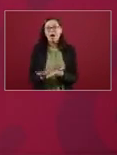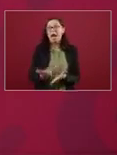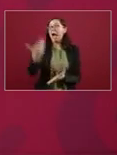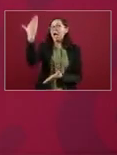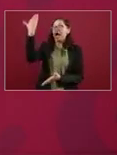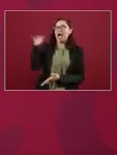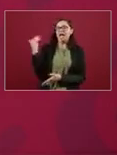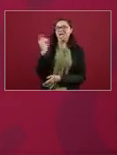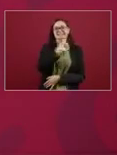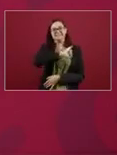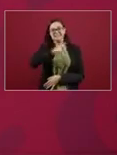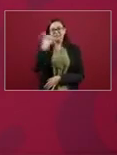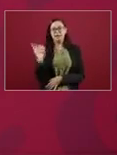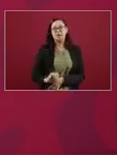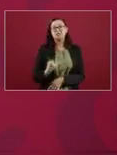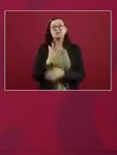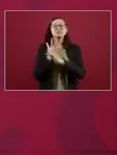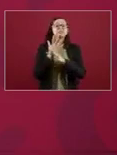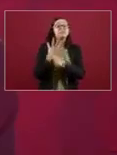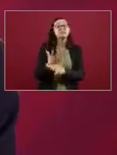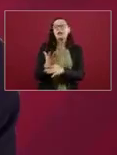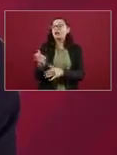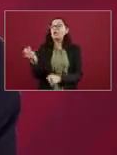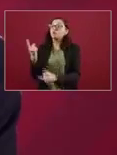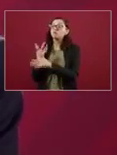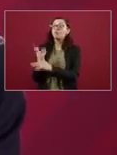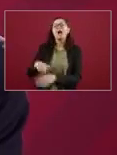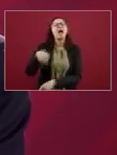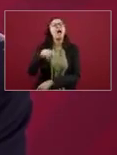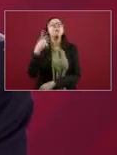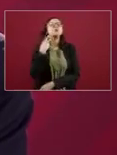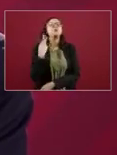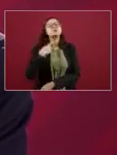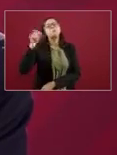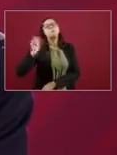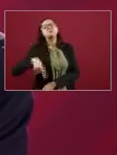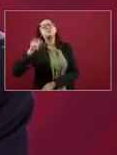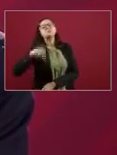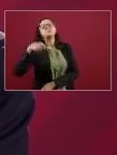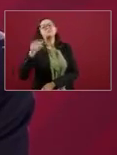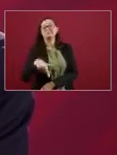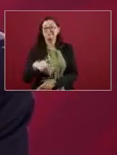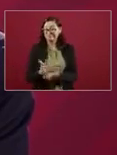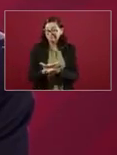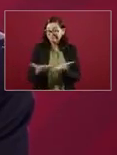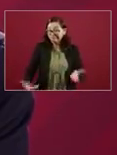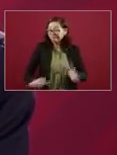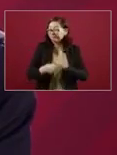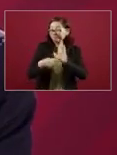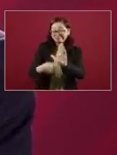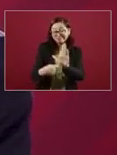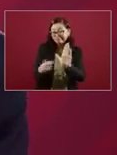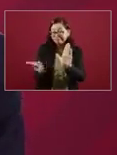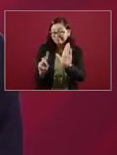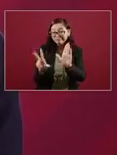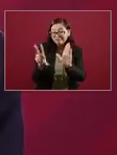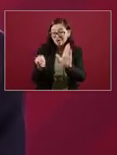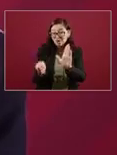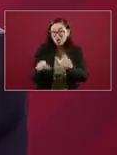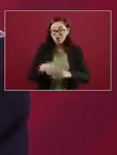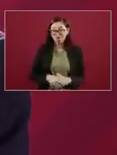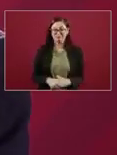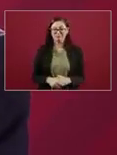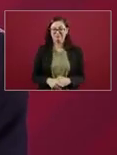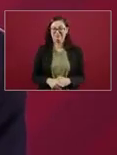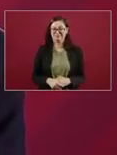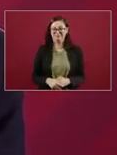podrían decir que es más de lo mismo, pues no.